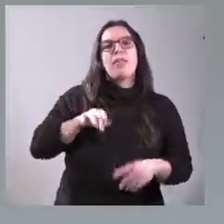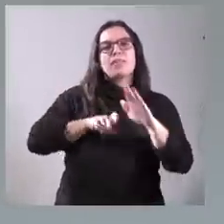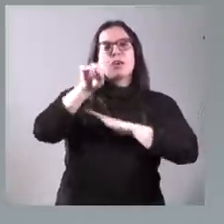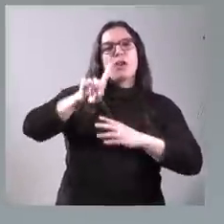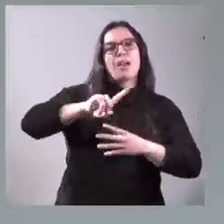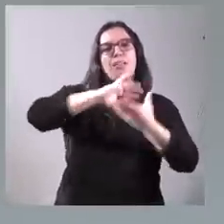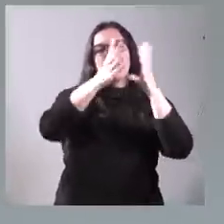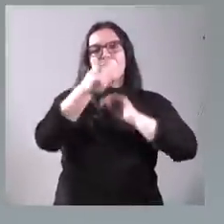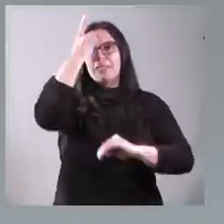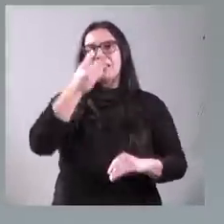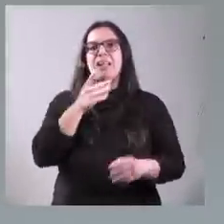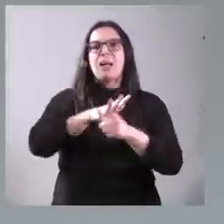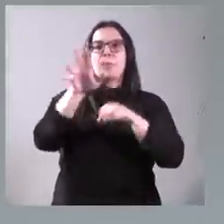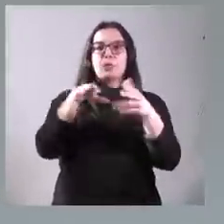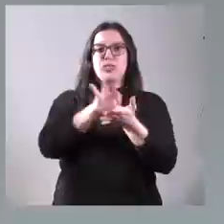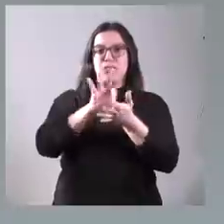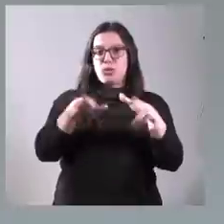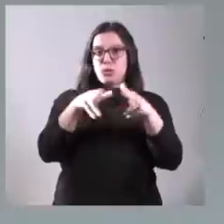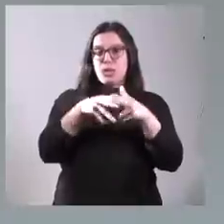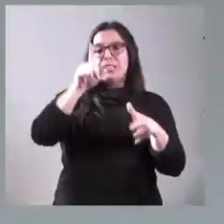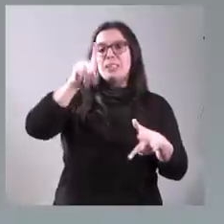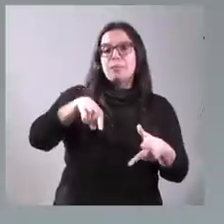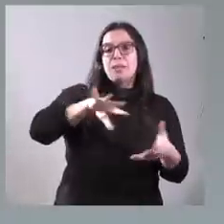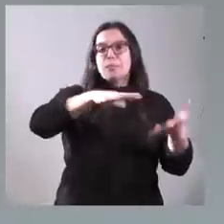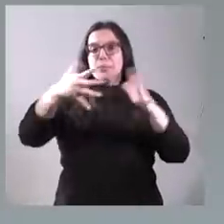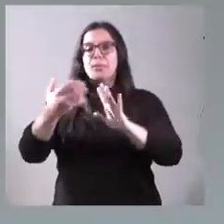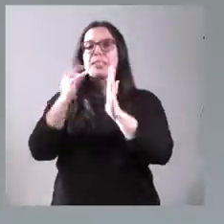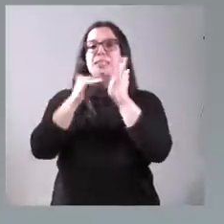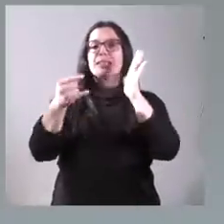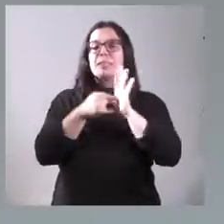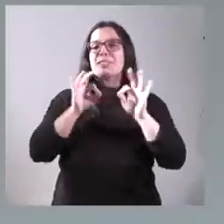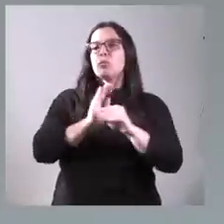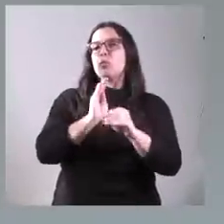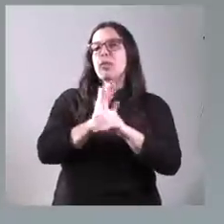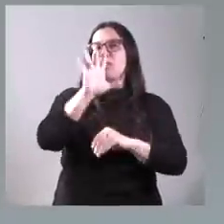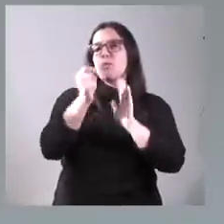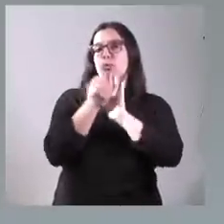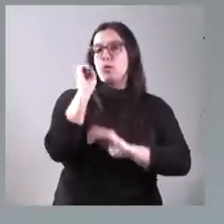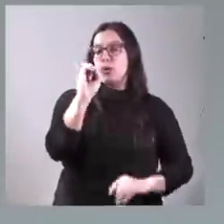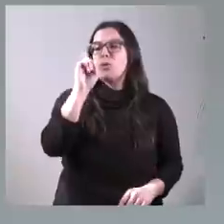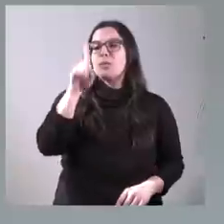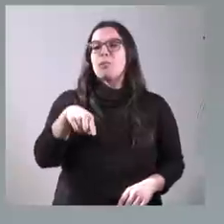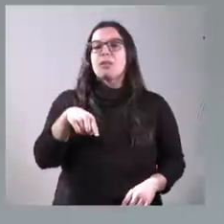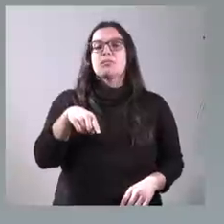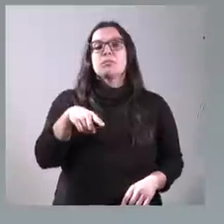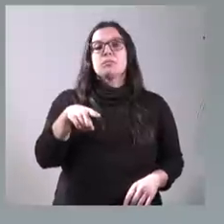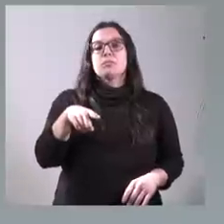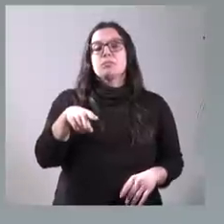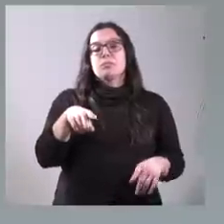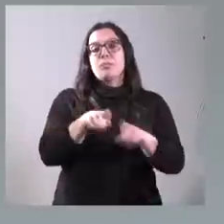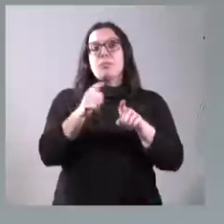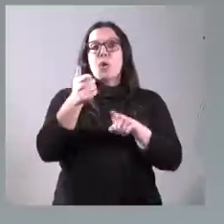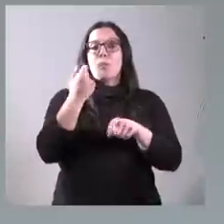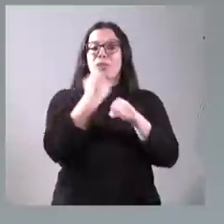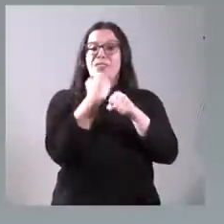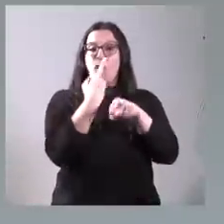en el ámbito de los servicios sociales la implantación del sistema de cuidados cinco punto cero y por otra parte liberar de algunos